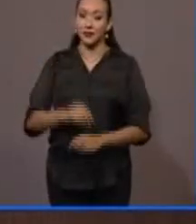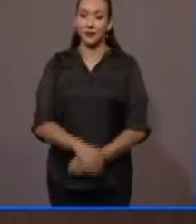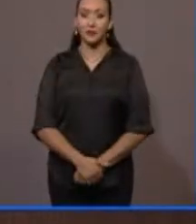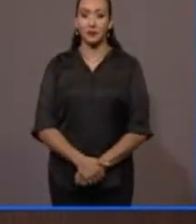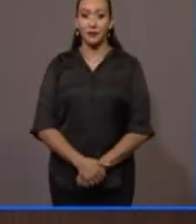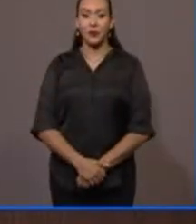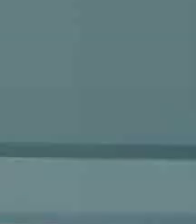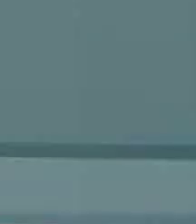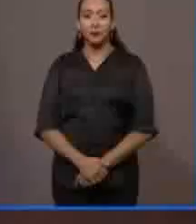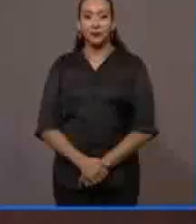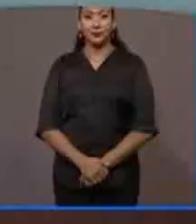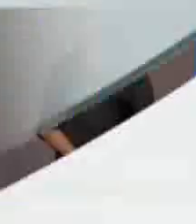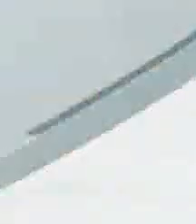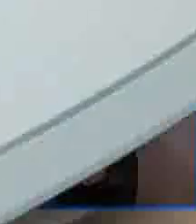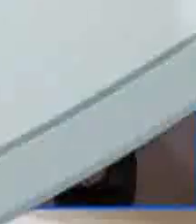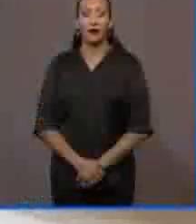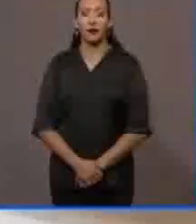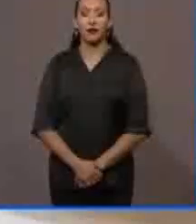denunciados.